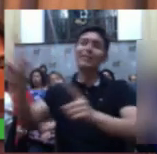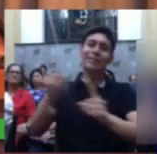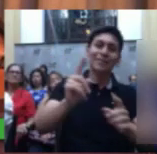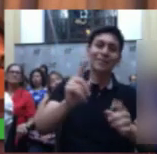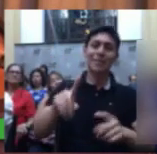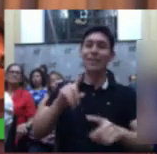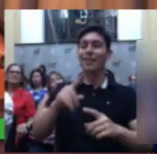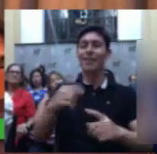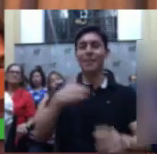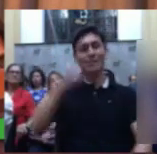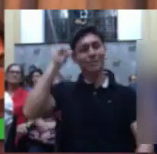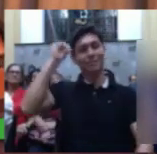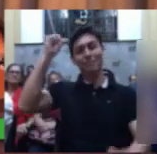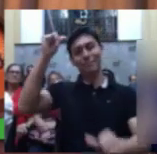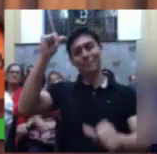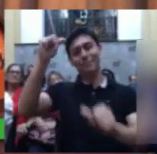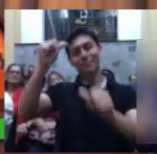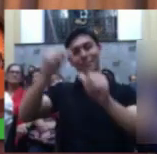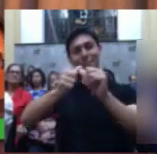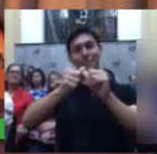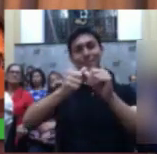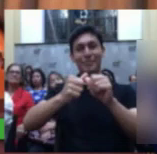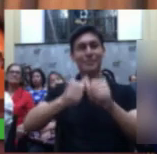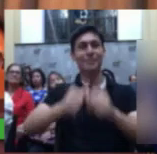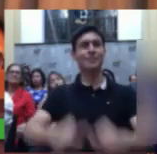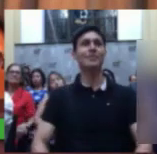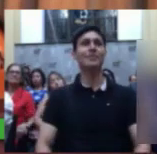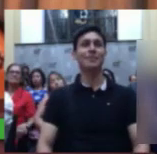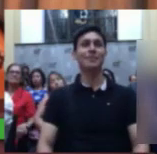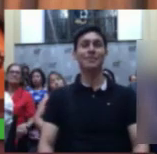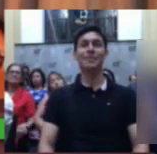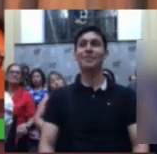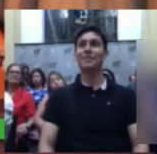comisaría a mis primeros ejercicios de la abogacía.